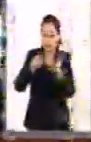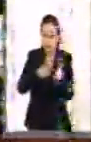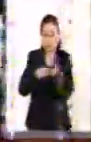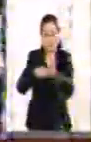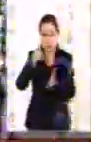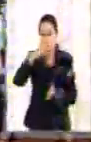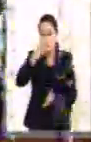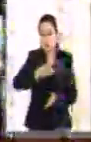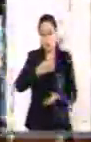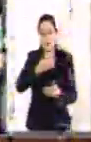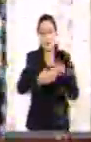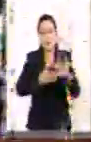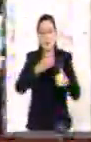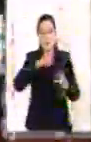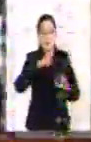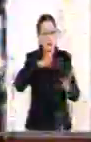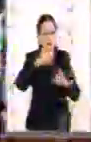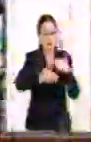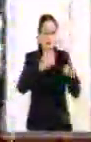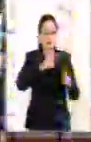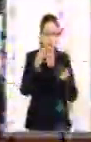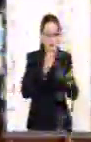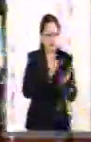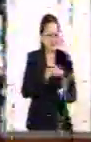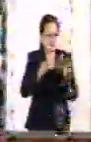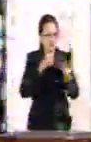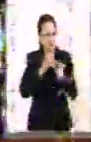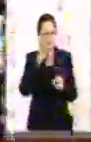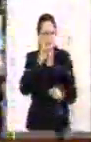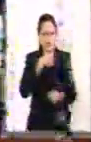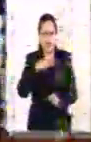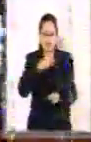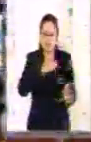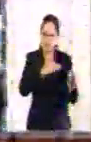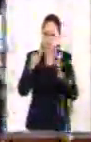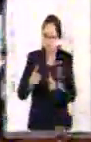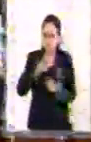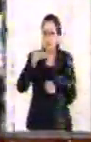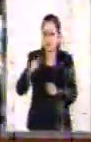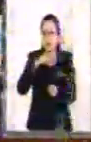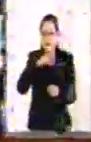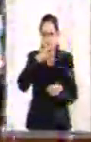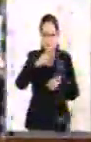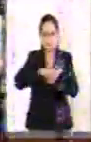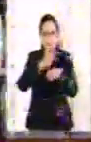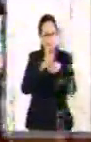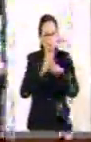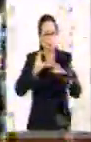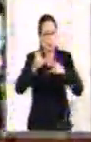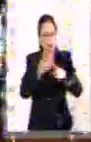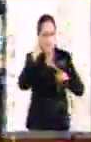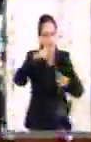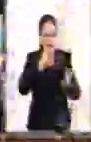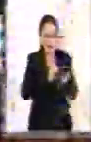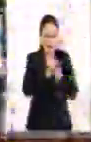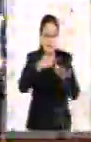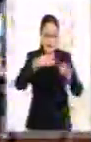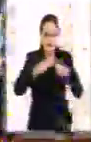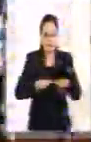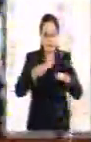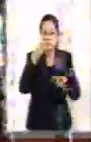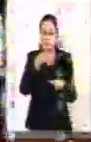se ha completado el trámite legislativo. Yo con mucho gusto en fecha posterior convocaré a la comisión para que el dictamen